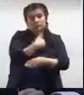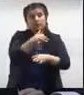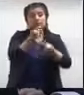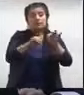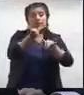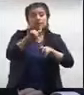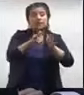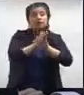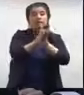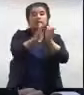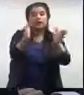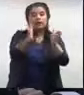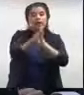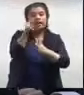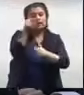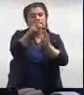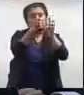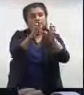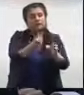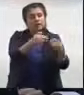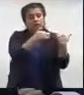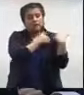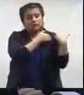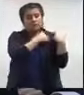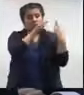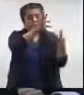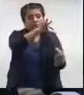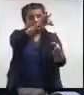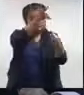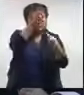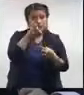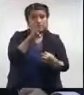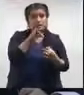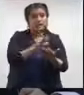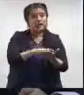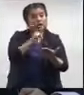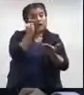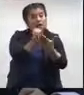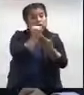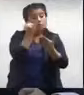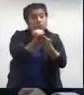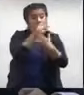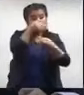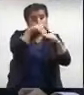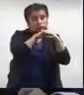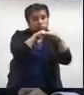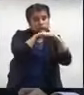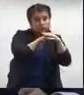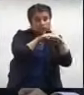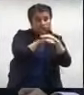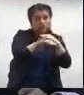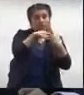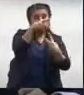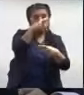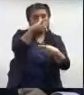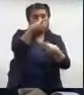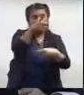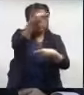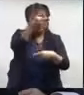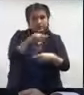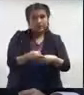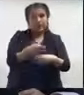Secretario General. Es la responsable de la recepción, registro, trámite y resguardo de la